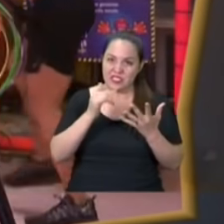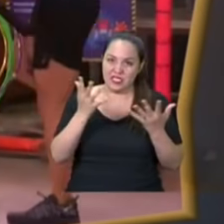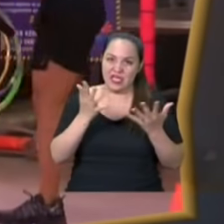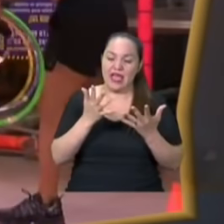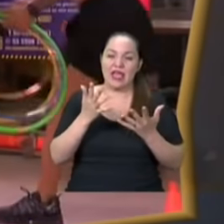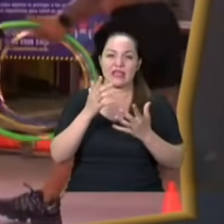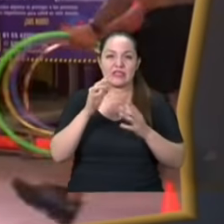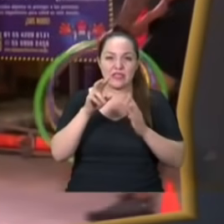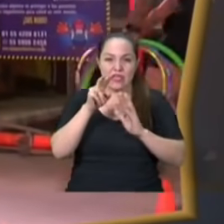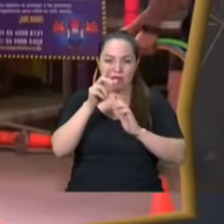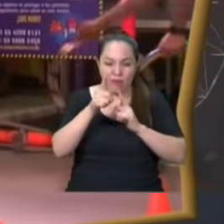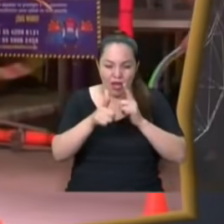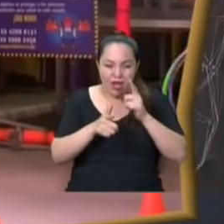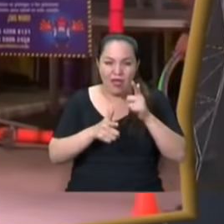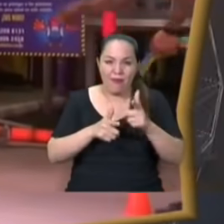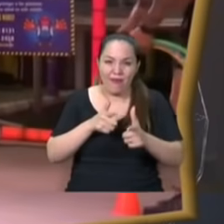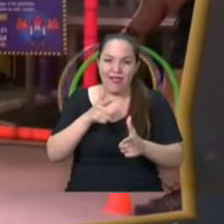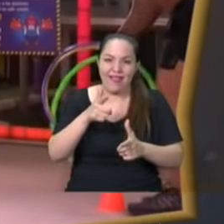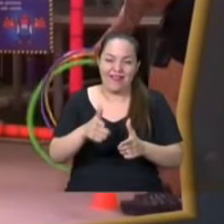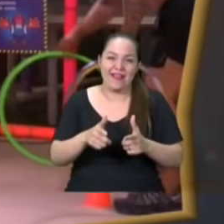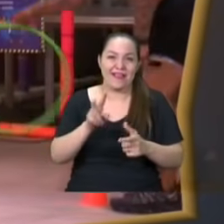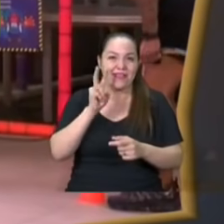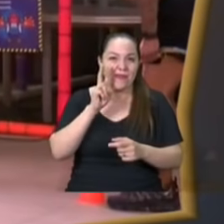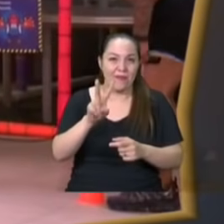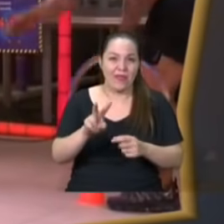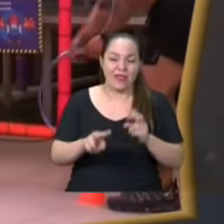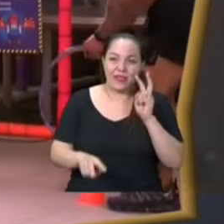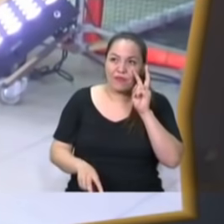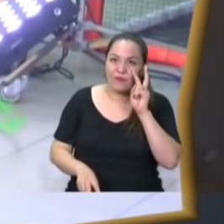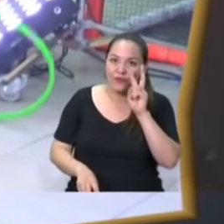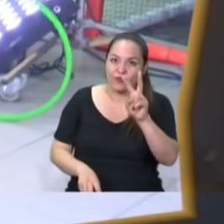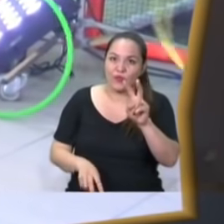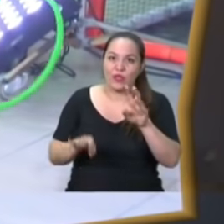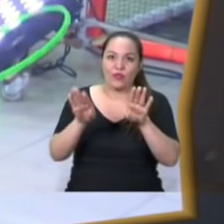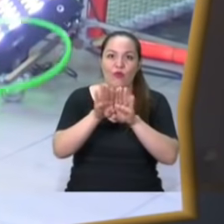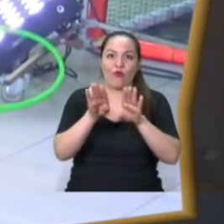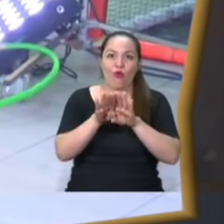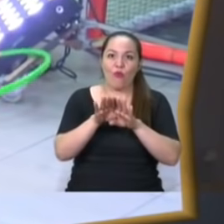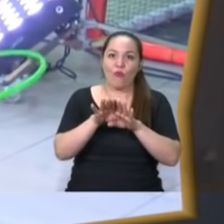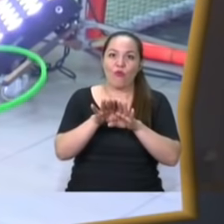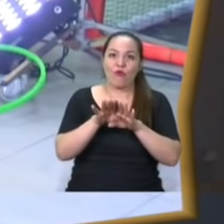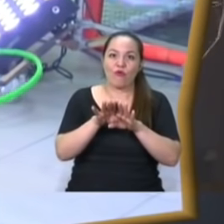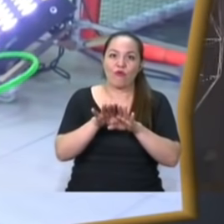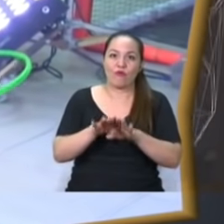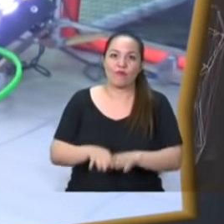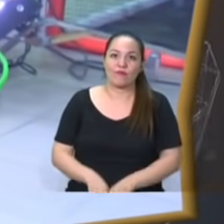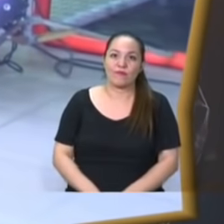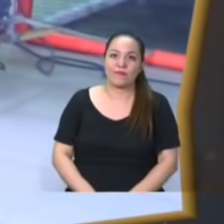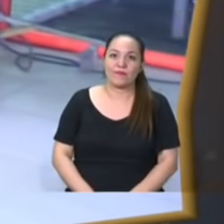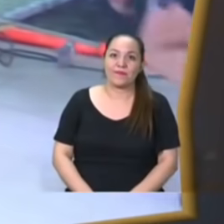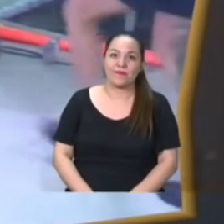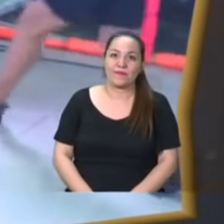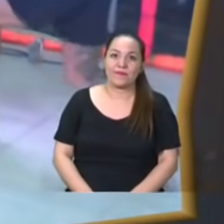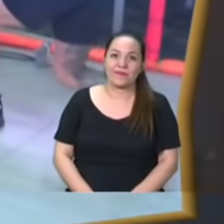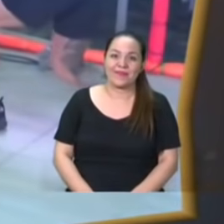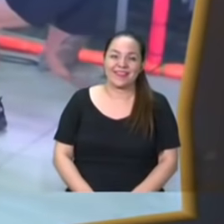concurso. Bueno, pues aquí estamos viendo que finalmente... No, ni